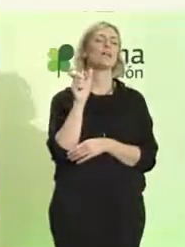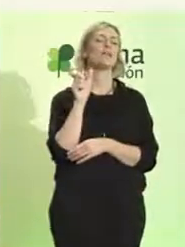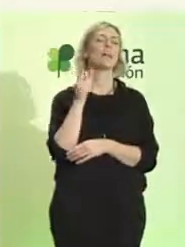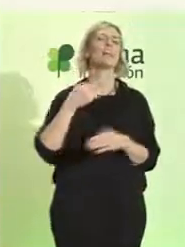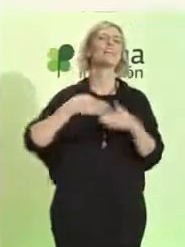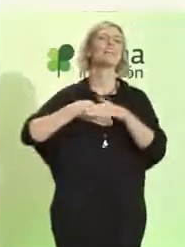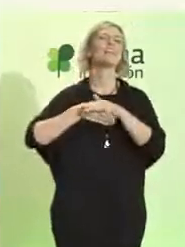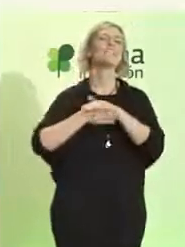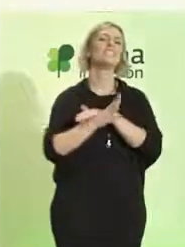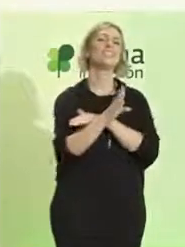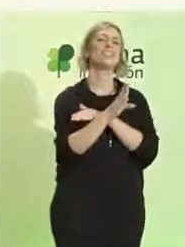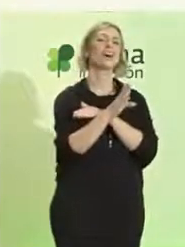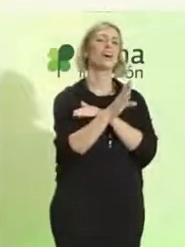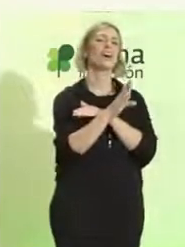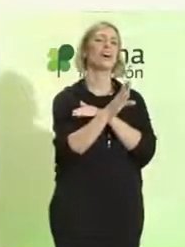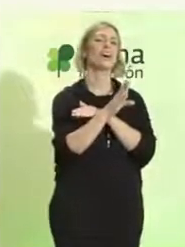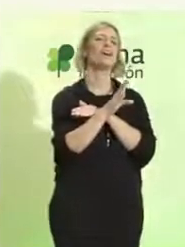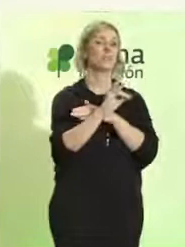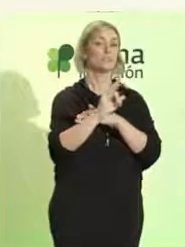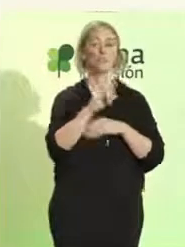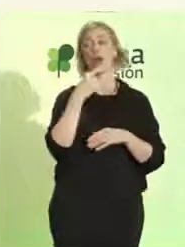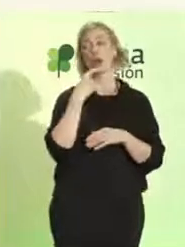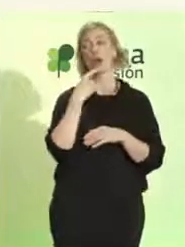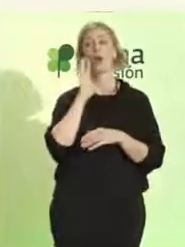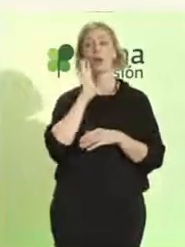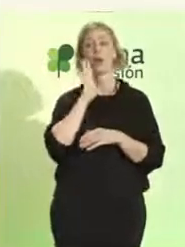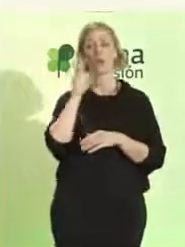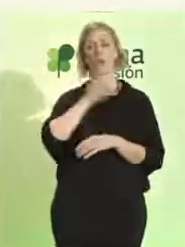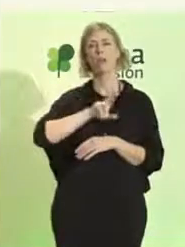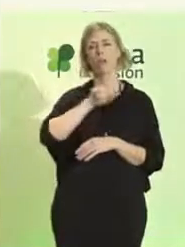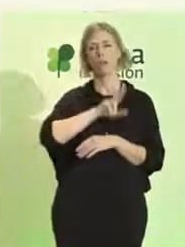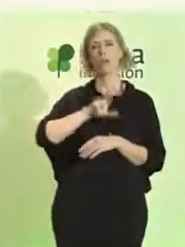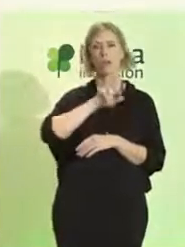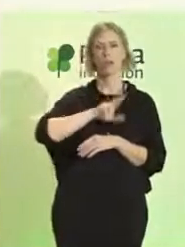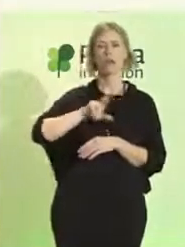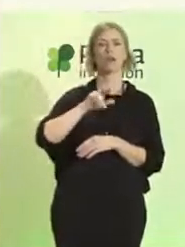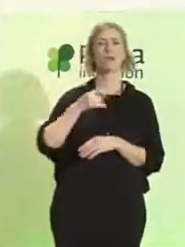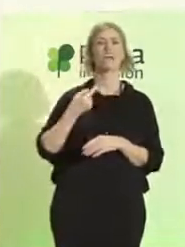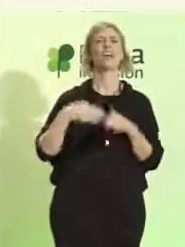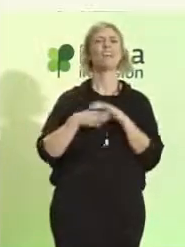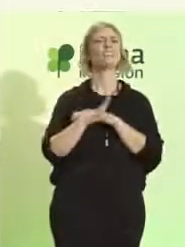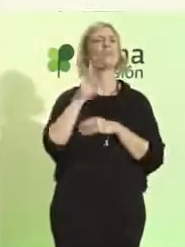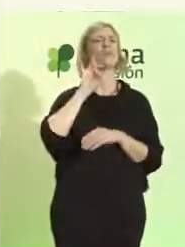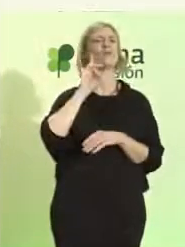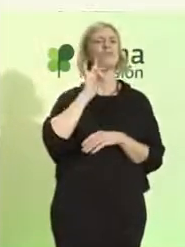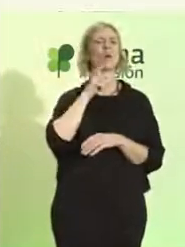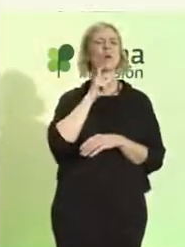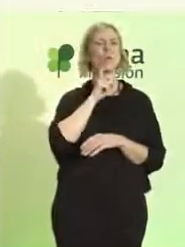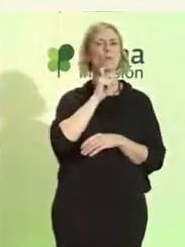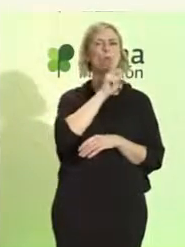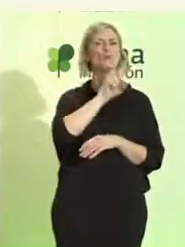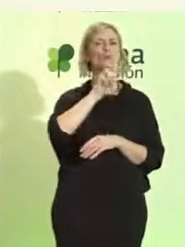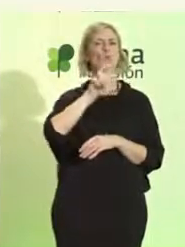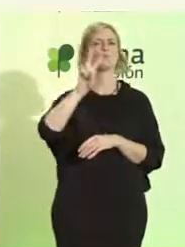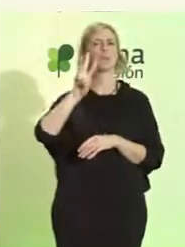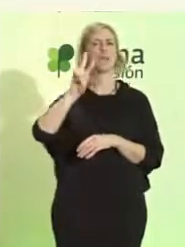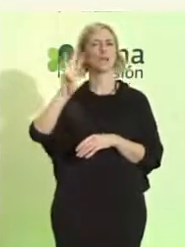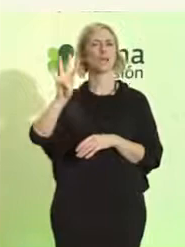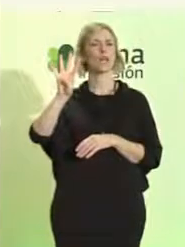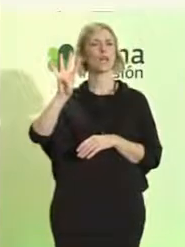accesibilidad. Que se ha repetido un montón de veces, a ver cómo suena la accesibilidad. Un, dos, tres,